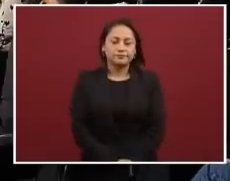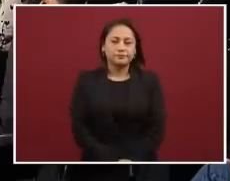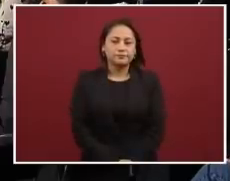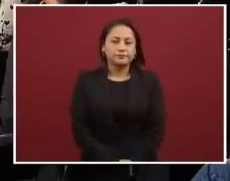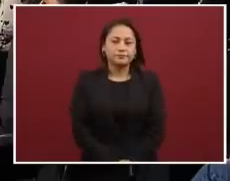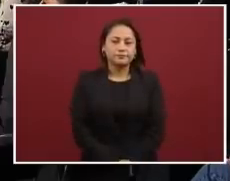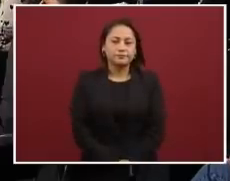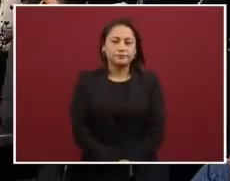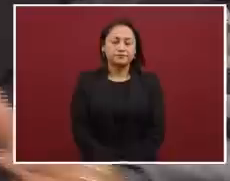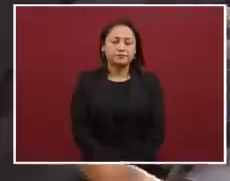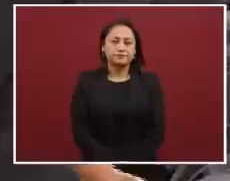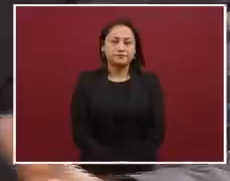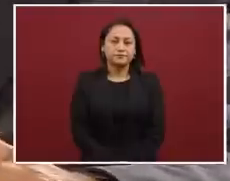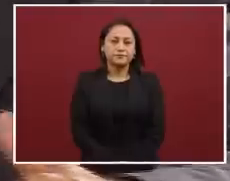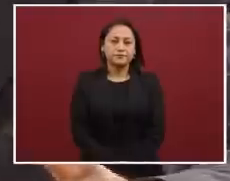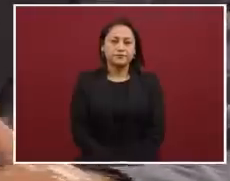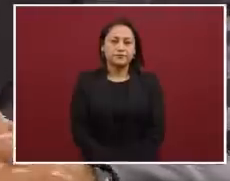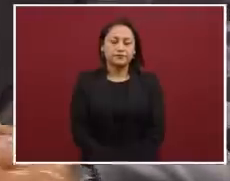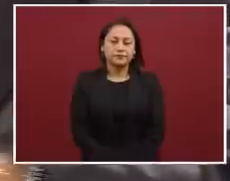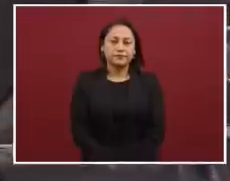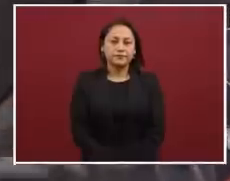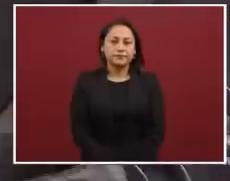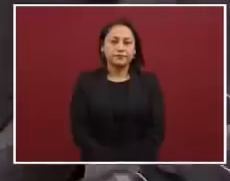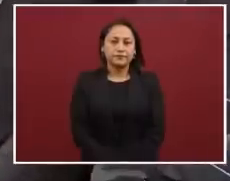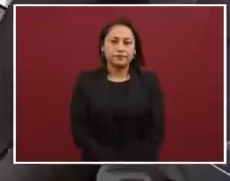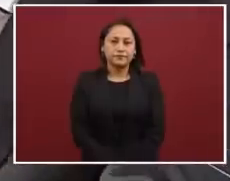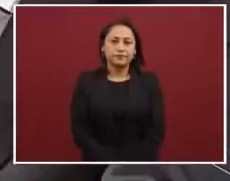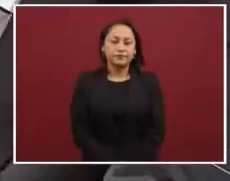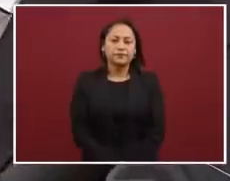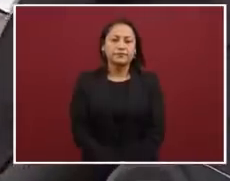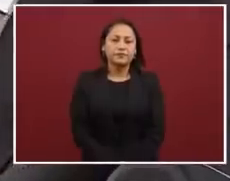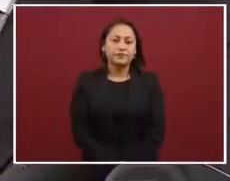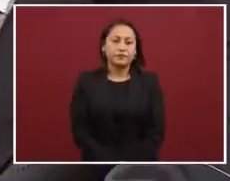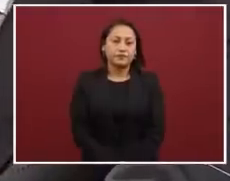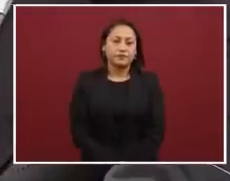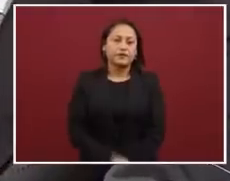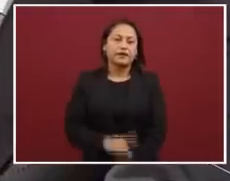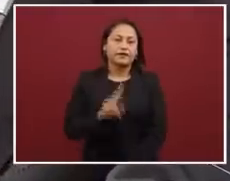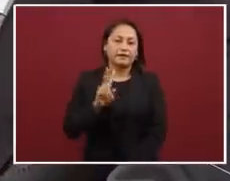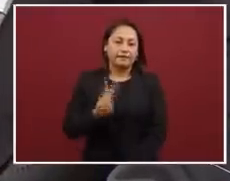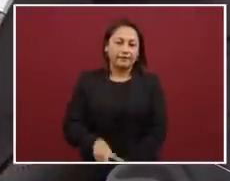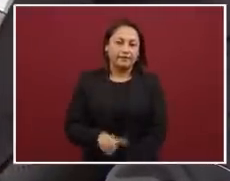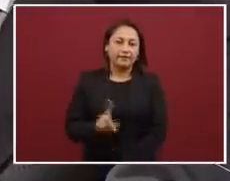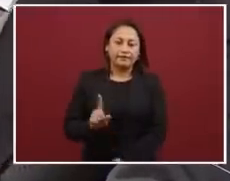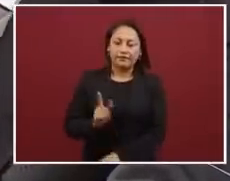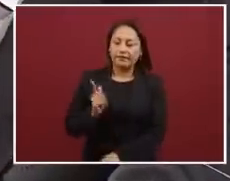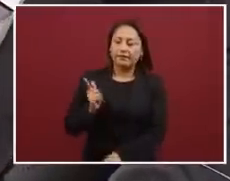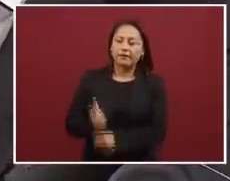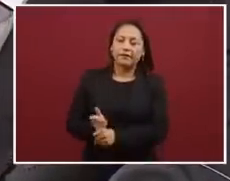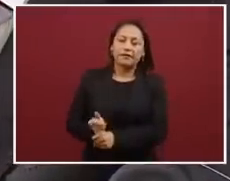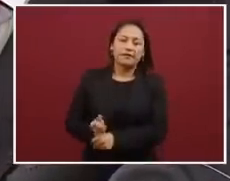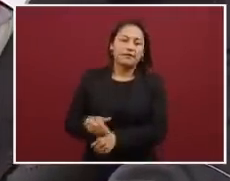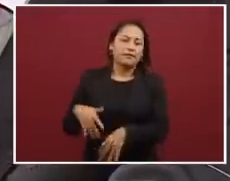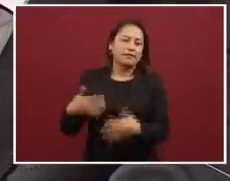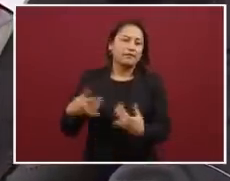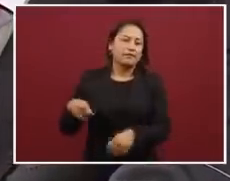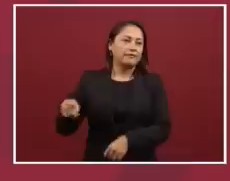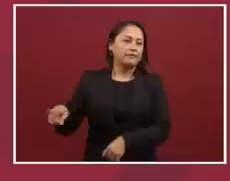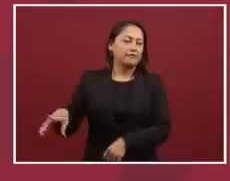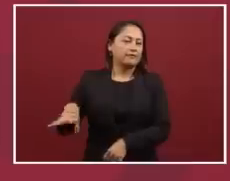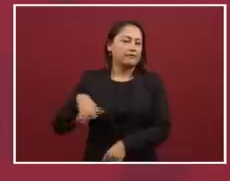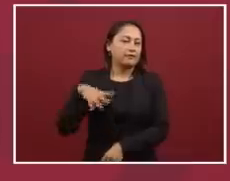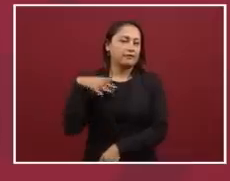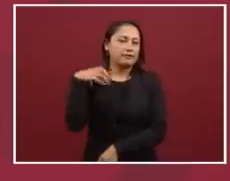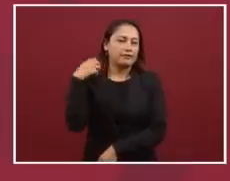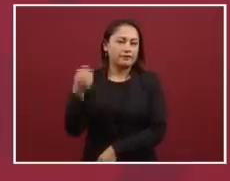y muestran del cobre, no cabe duda de que la verdadera